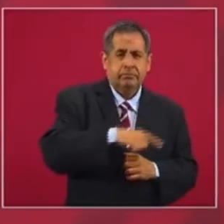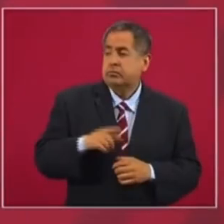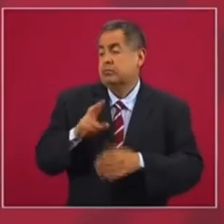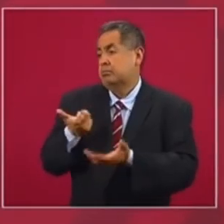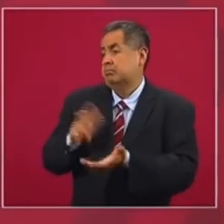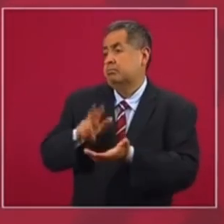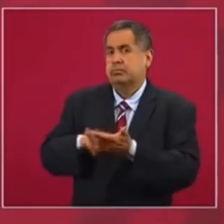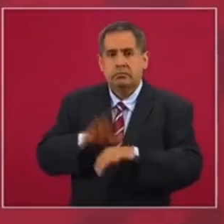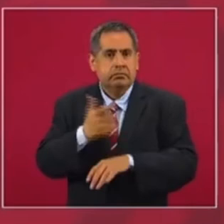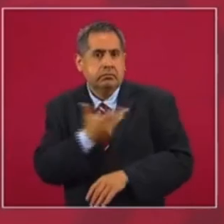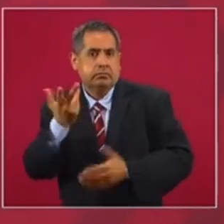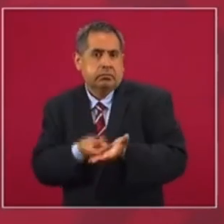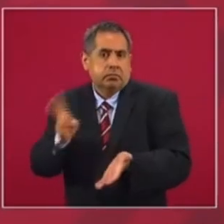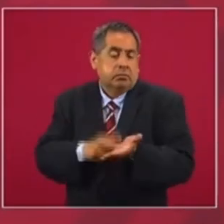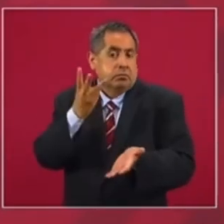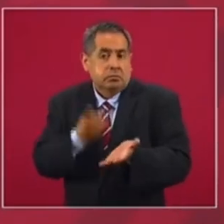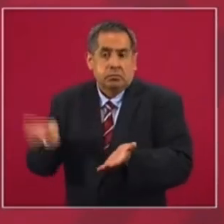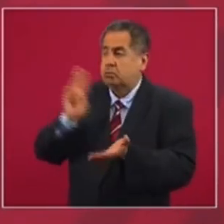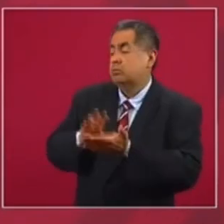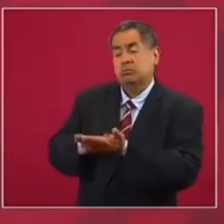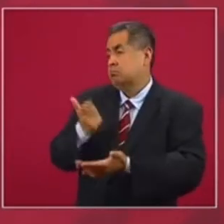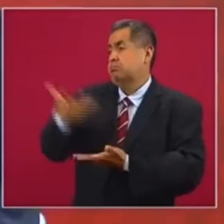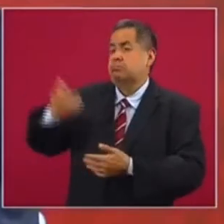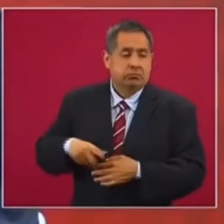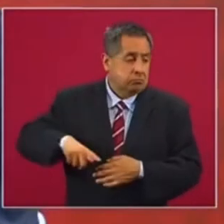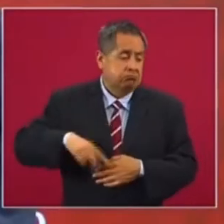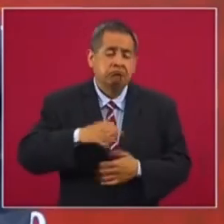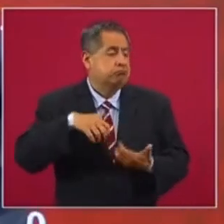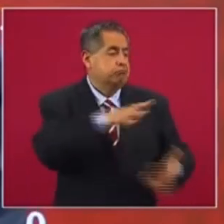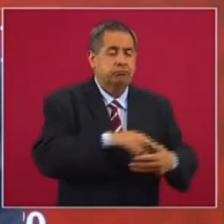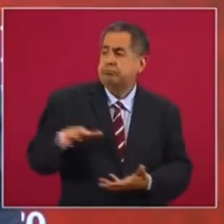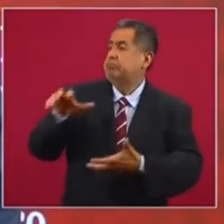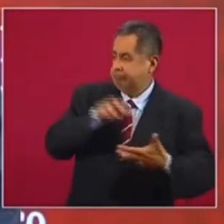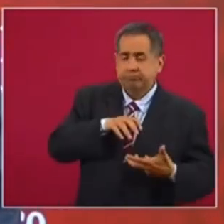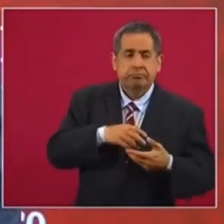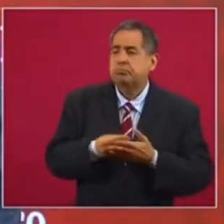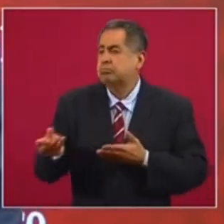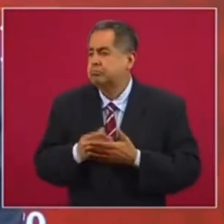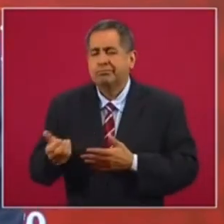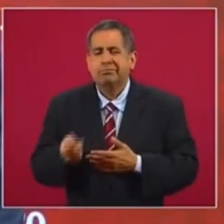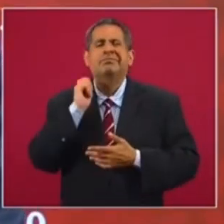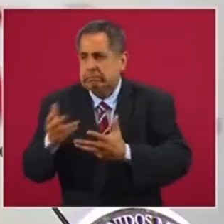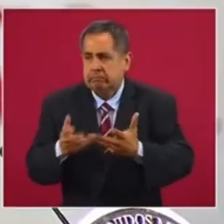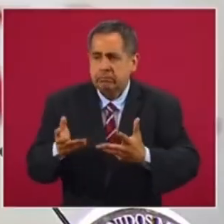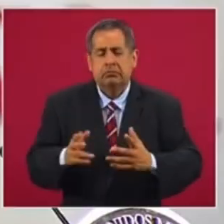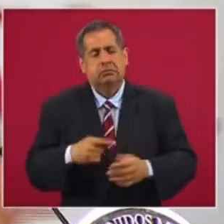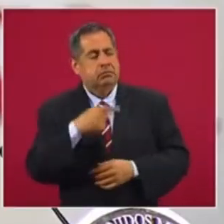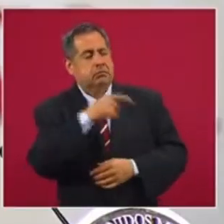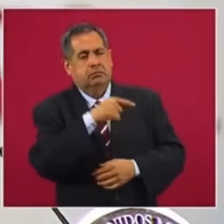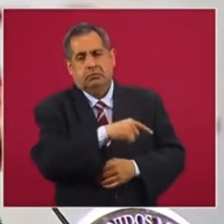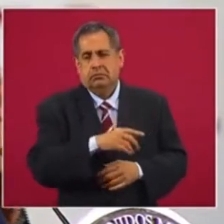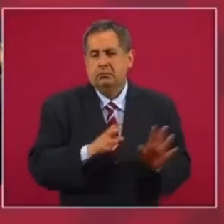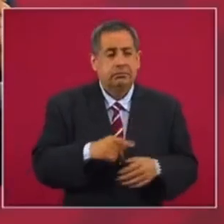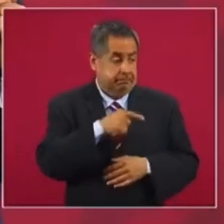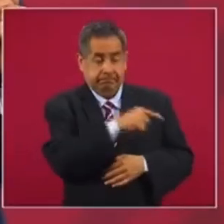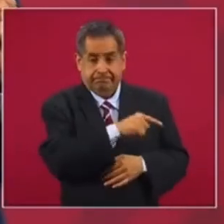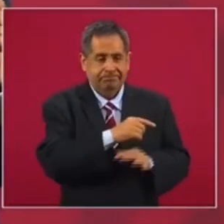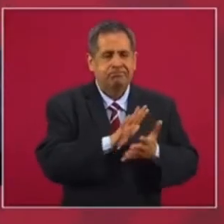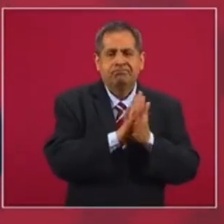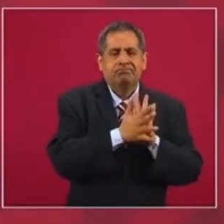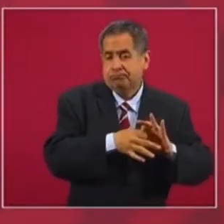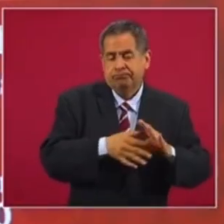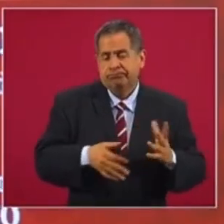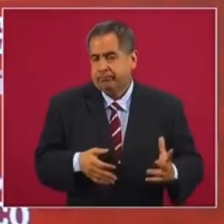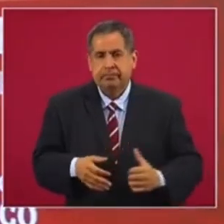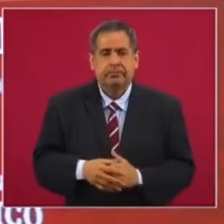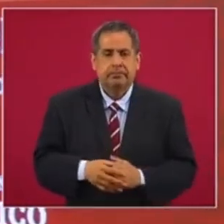doble, al triple del valor de las medicinas, no abastecían, se robaban el dinero y estaban completamente articuladas al